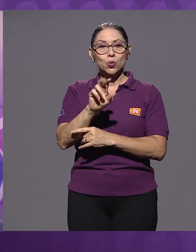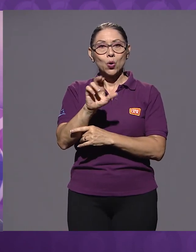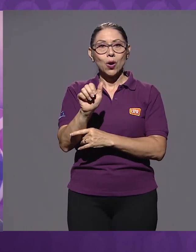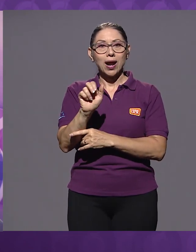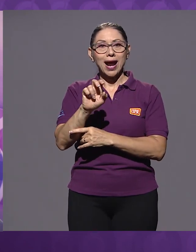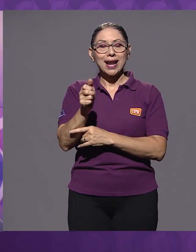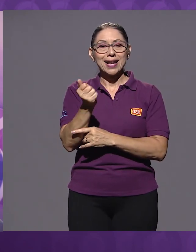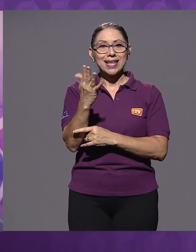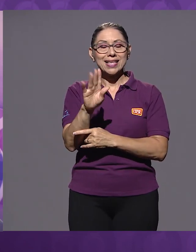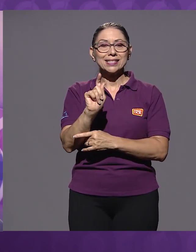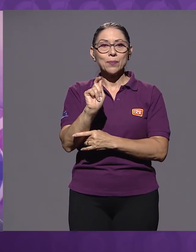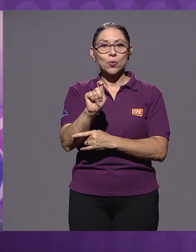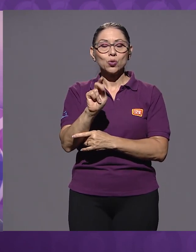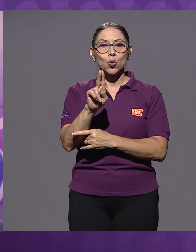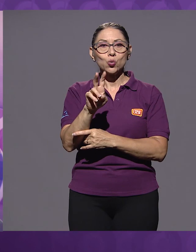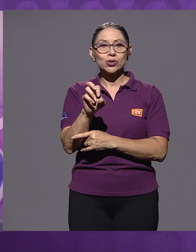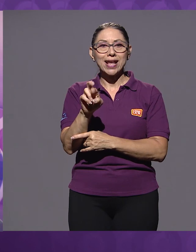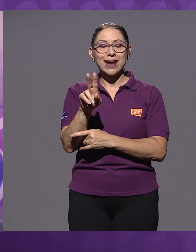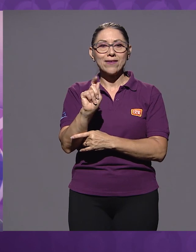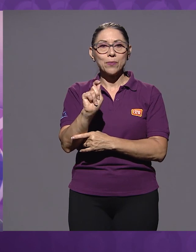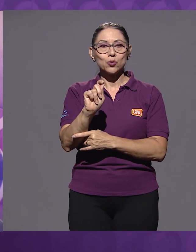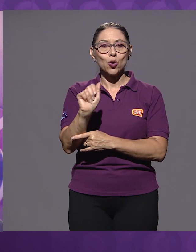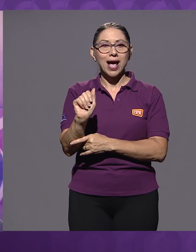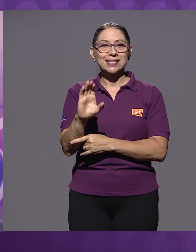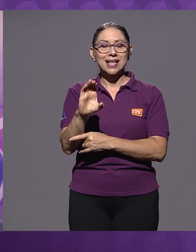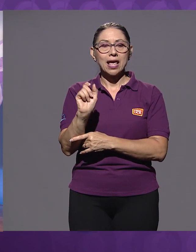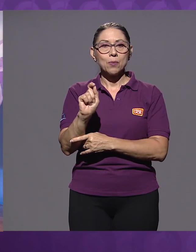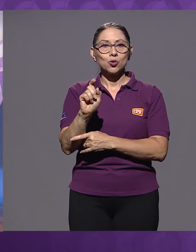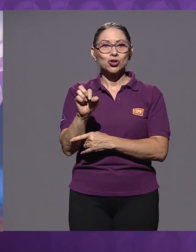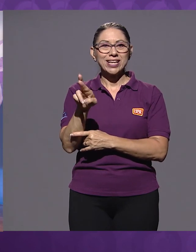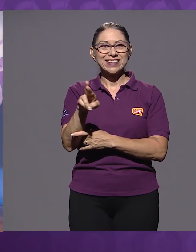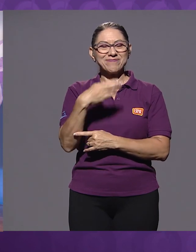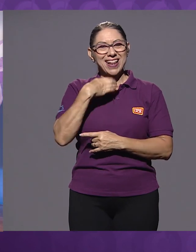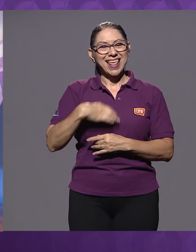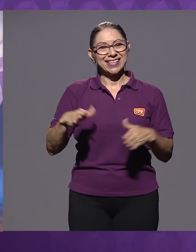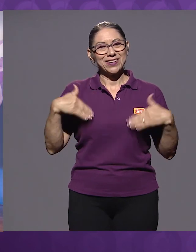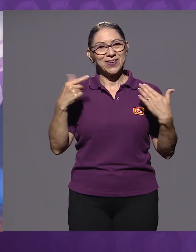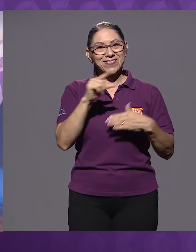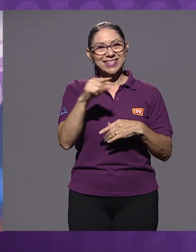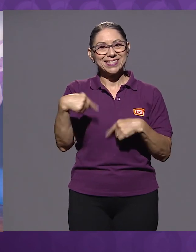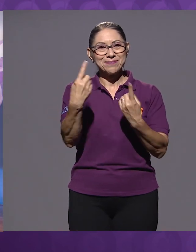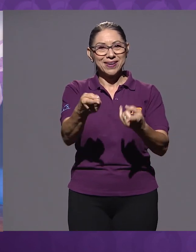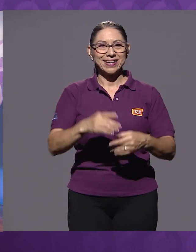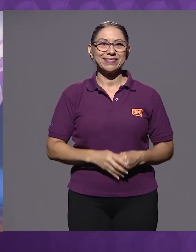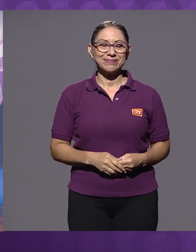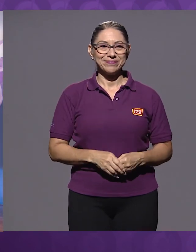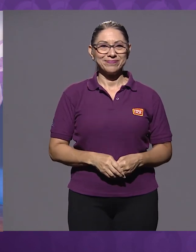www.canal15.ucr.ac.cr. Les deseo una feliz semana.